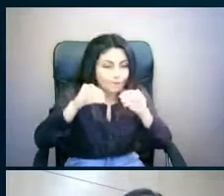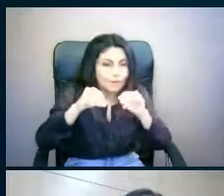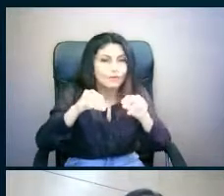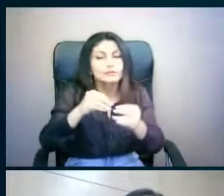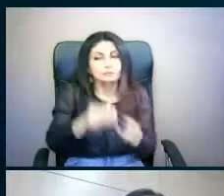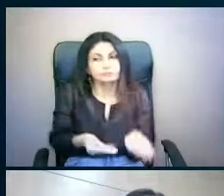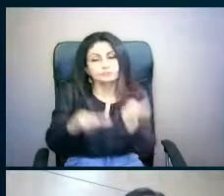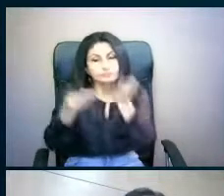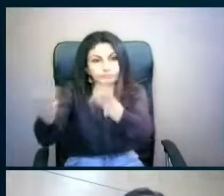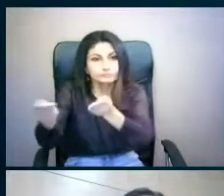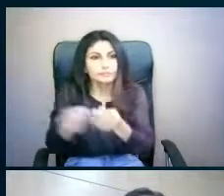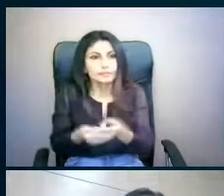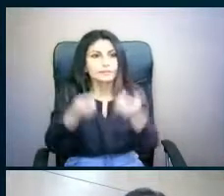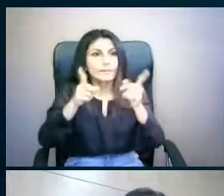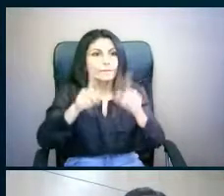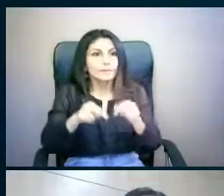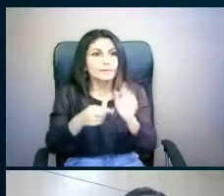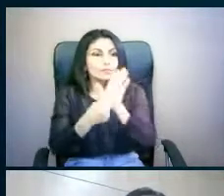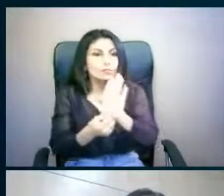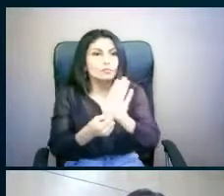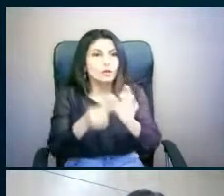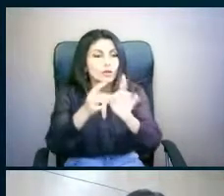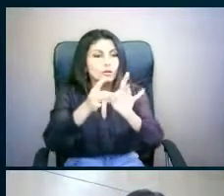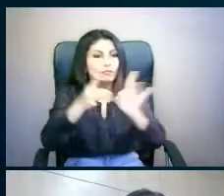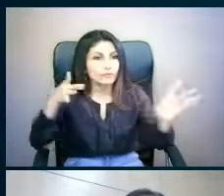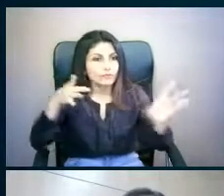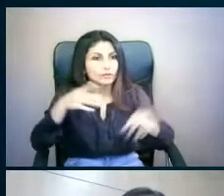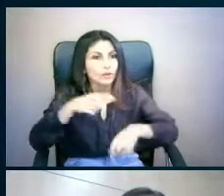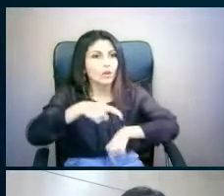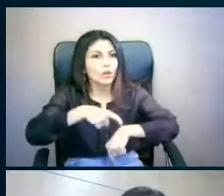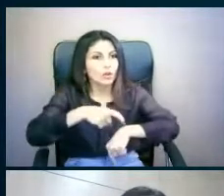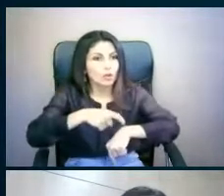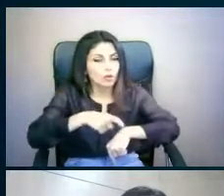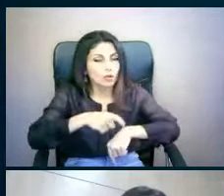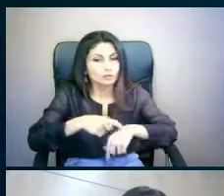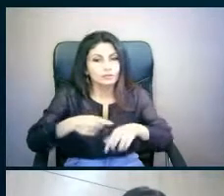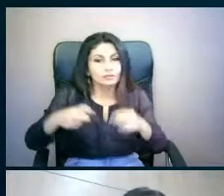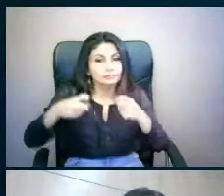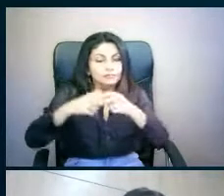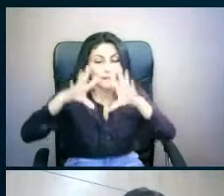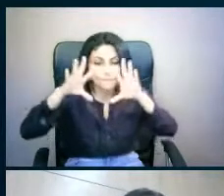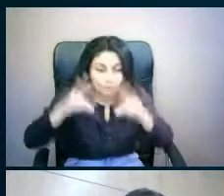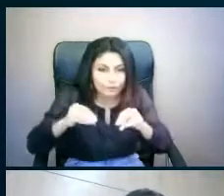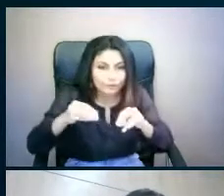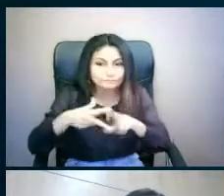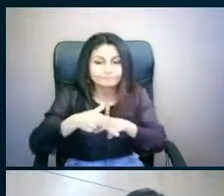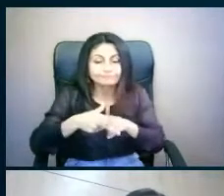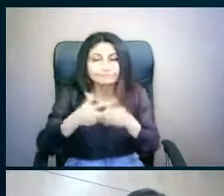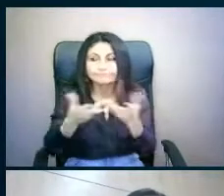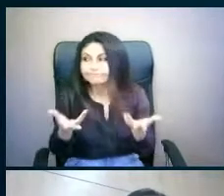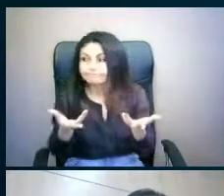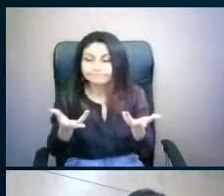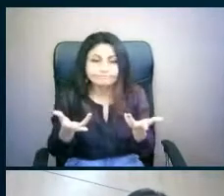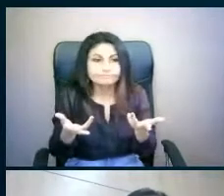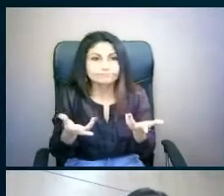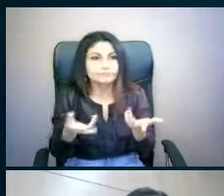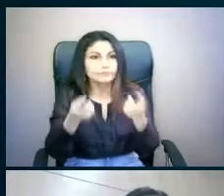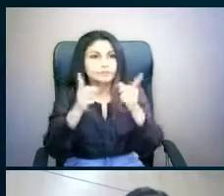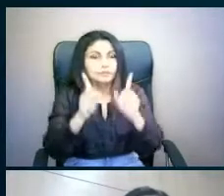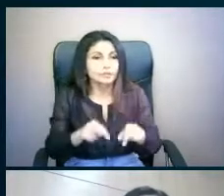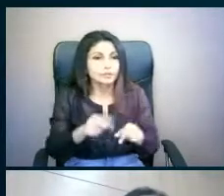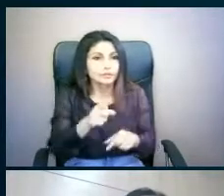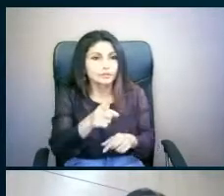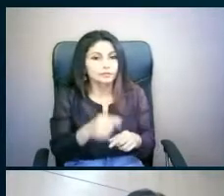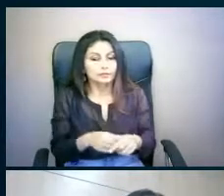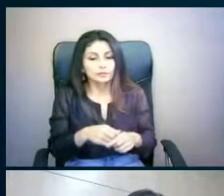También nos muestra la fecha y la hora en la que se da esa interrupción, el tipo de elemento